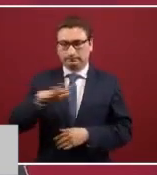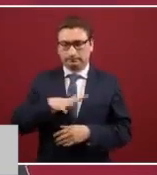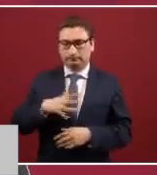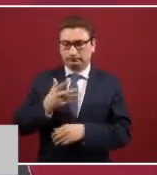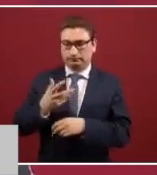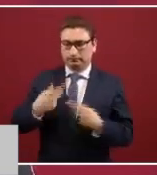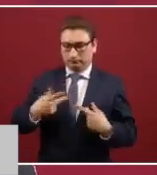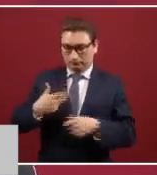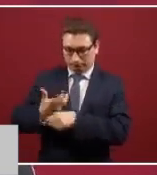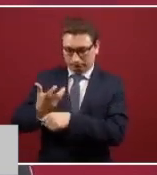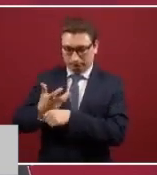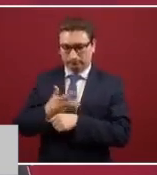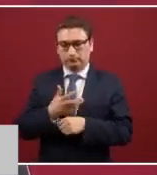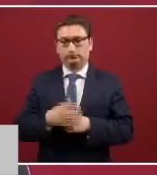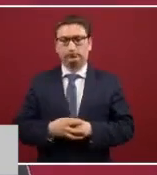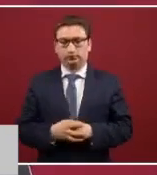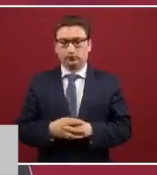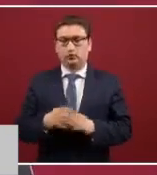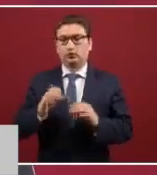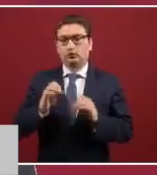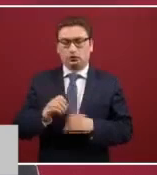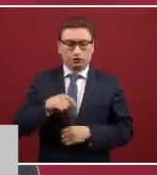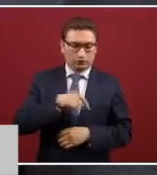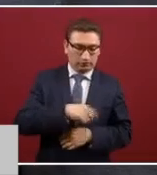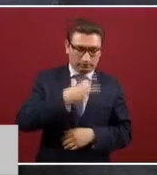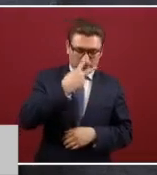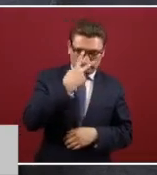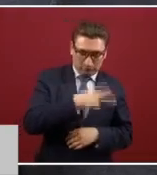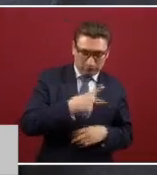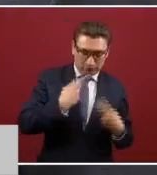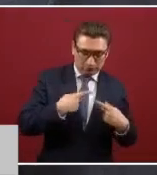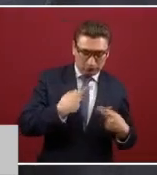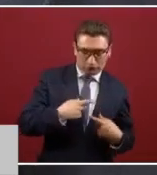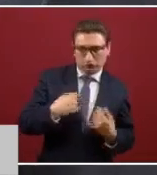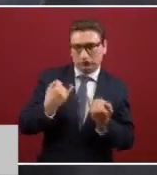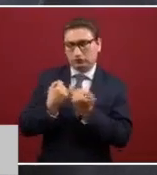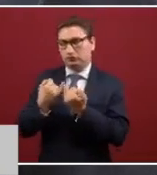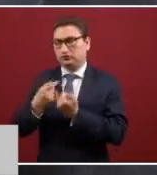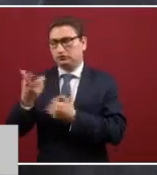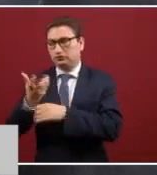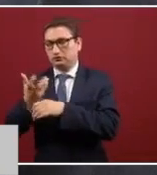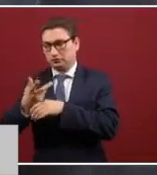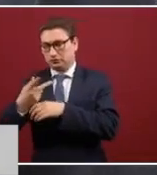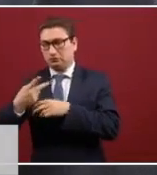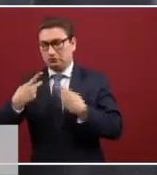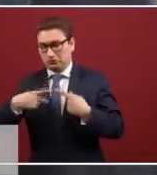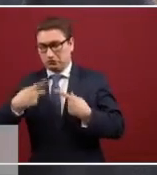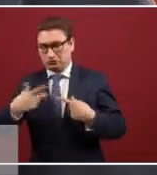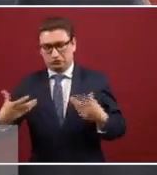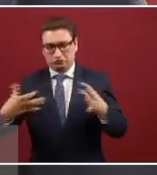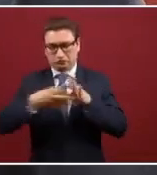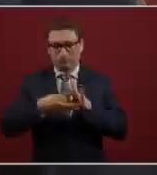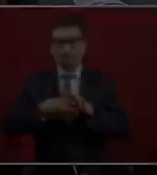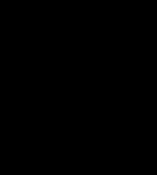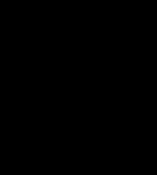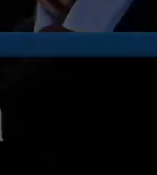de Estados Unidos, o entre el pueblo de México y el pueblo de Estados Unidos. Y nos vemos